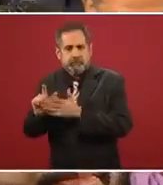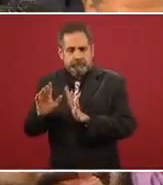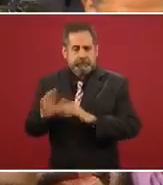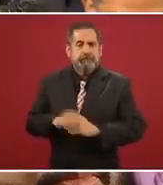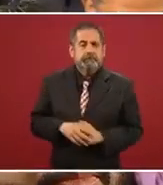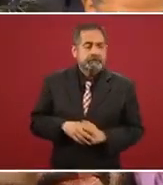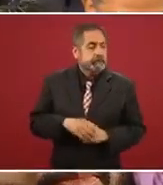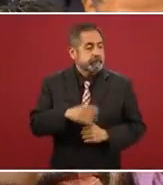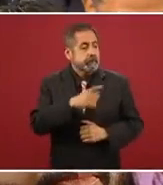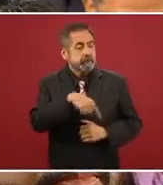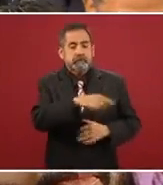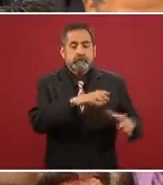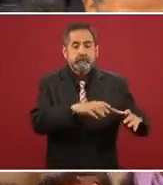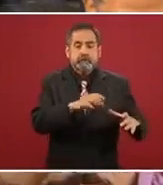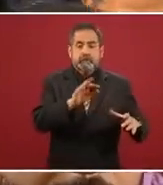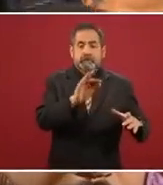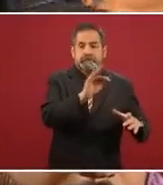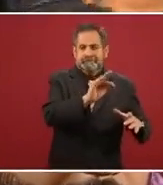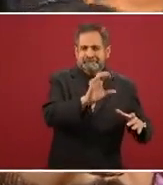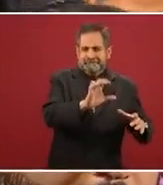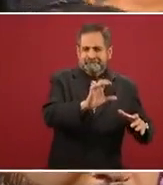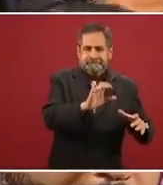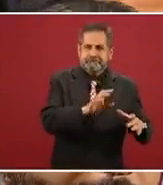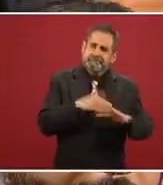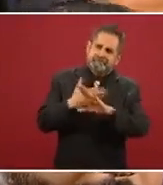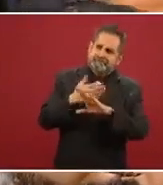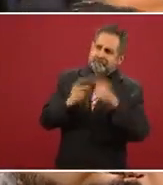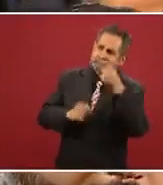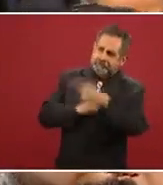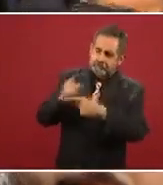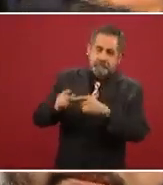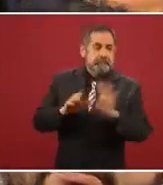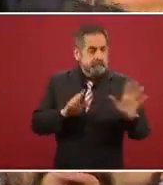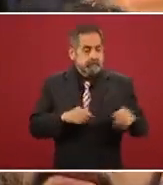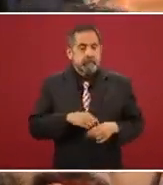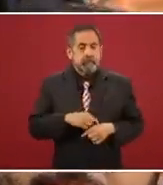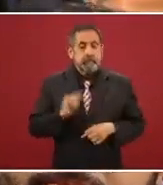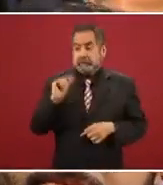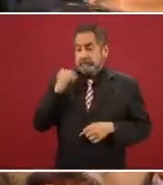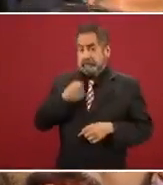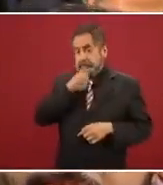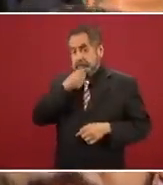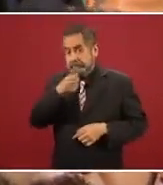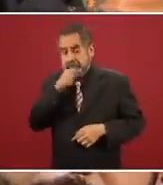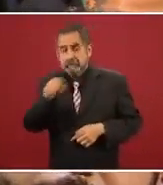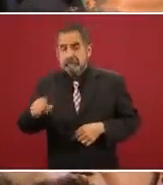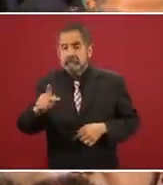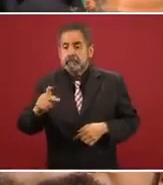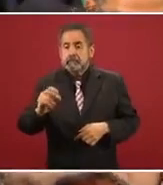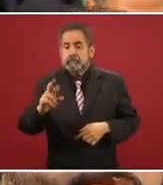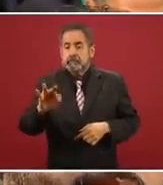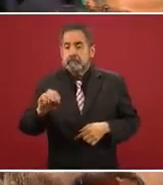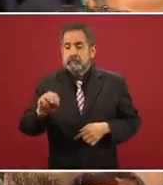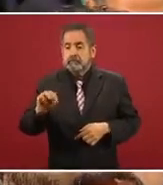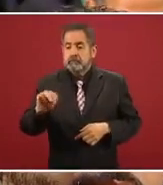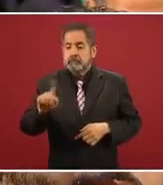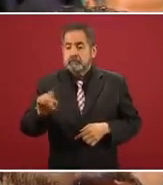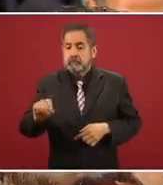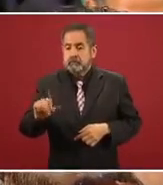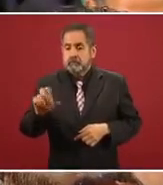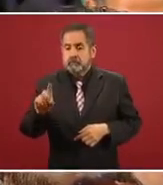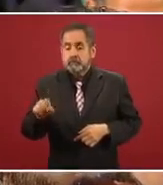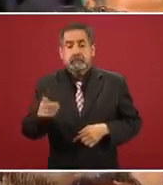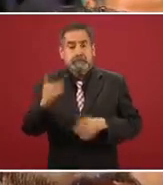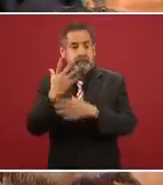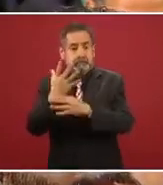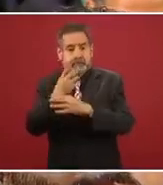y críticas de Felipe Calderón, hace unos días entrevistamos a Porfirio Muñoz Ledo y nos dijo que Calderón es el